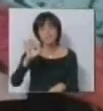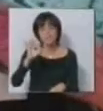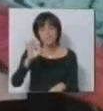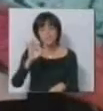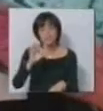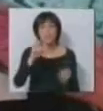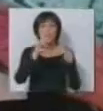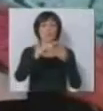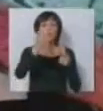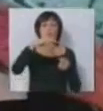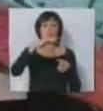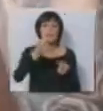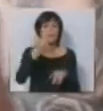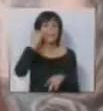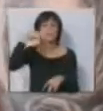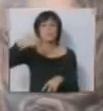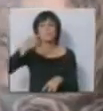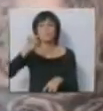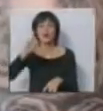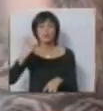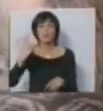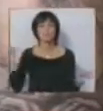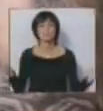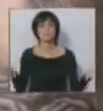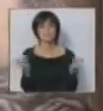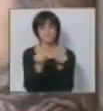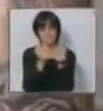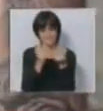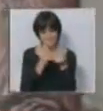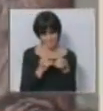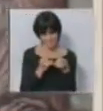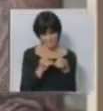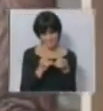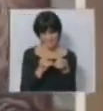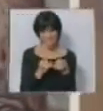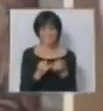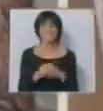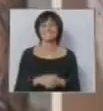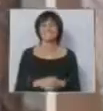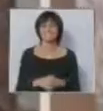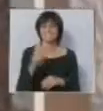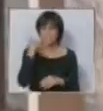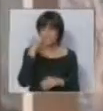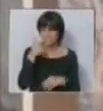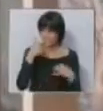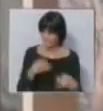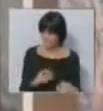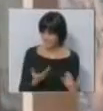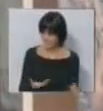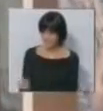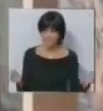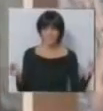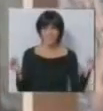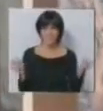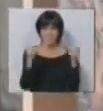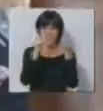Mauro Icardi y Wanda Nara se casan. ¿Y ella qué va a hacer para esa...? ¿En serio? Wanda Nara y